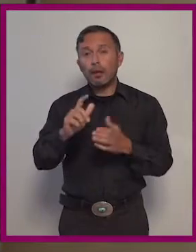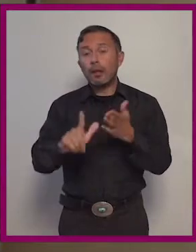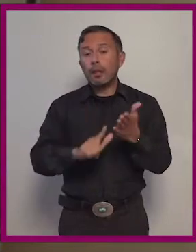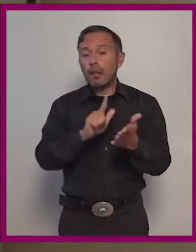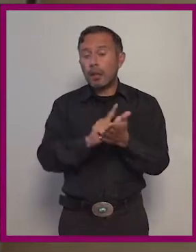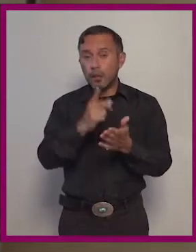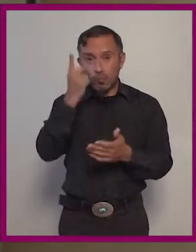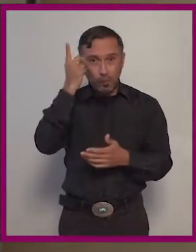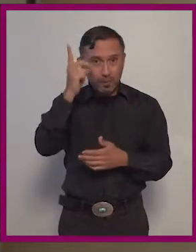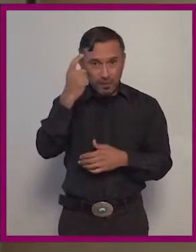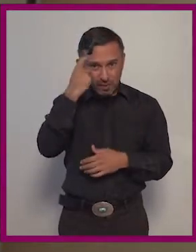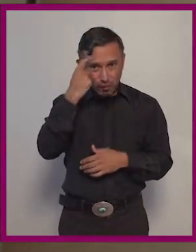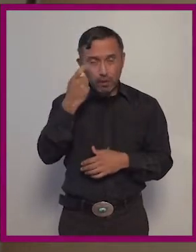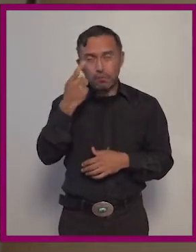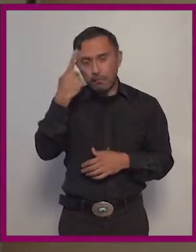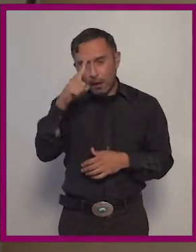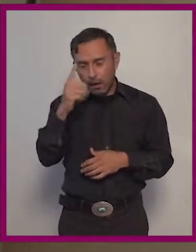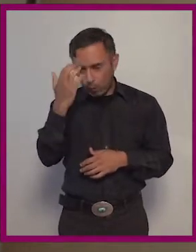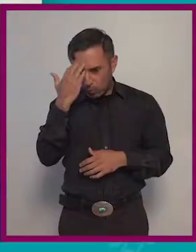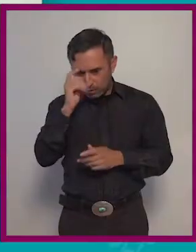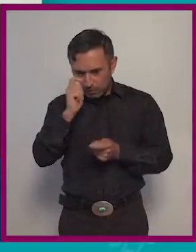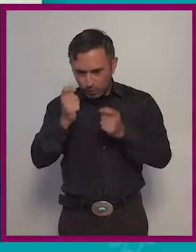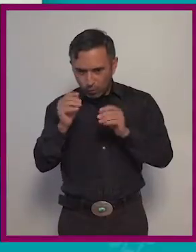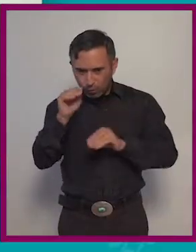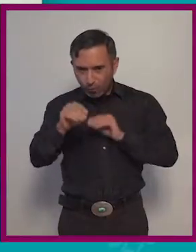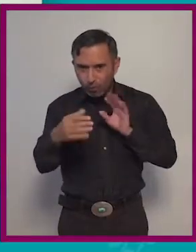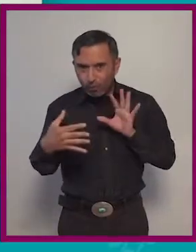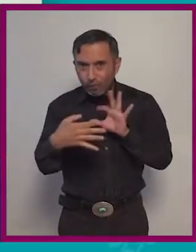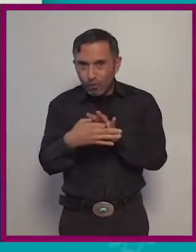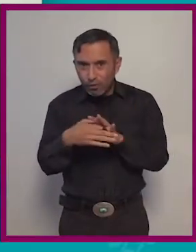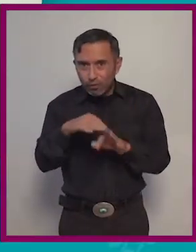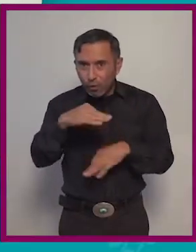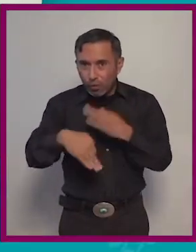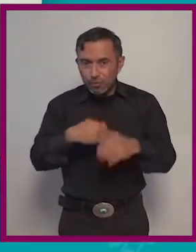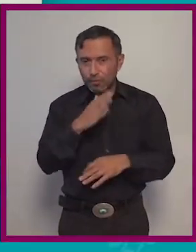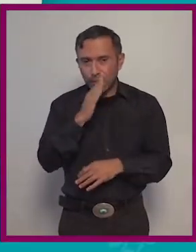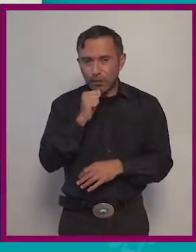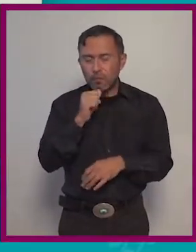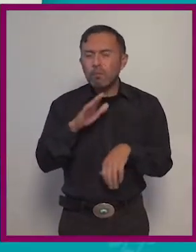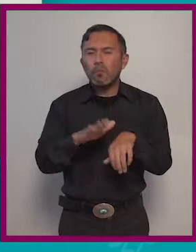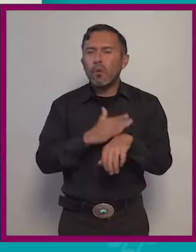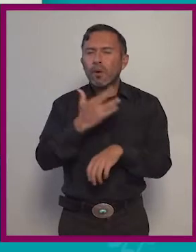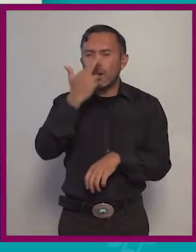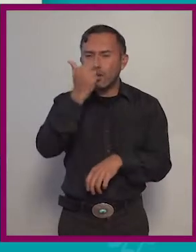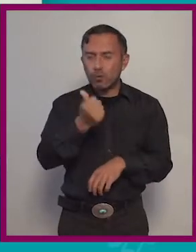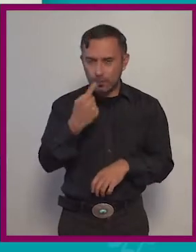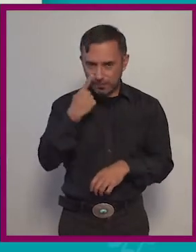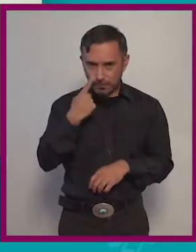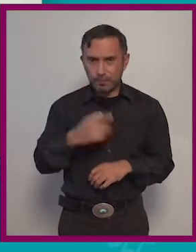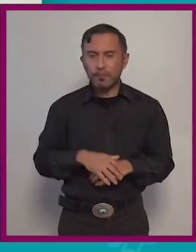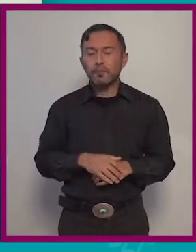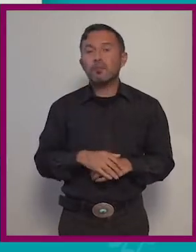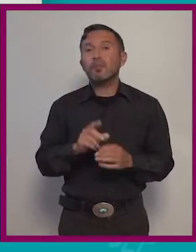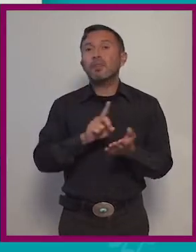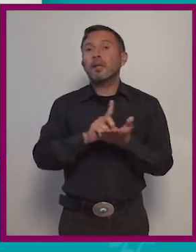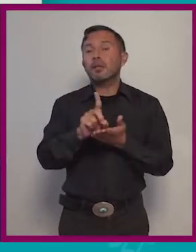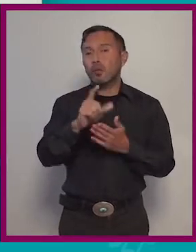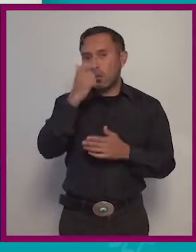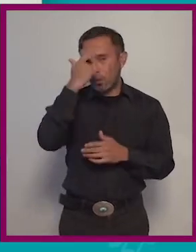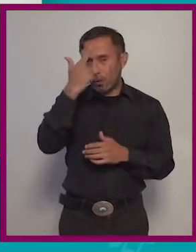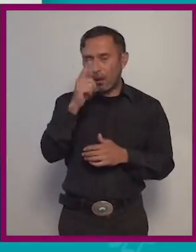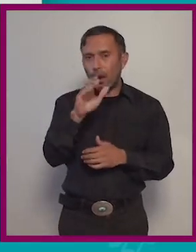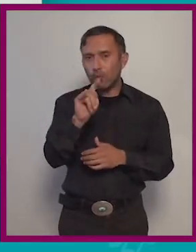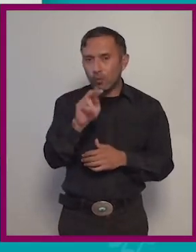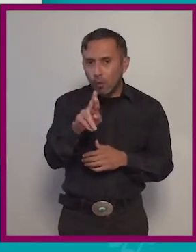aplicables a estos conocimientos. ¿Y por qué razón? Si tú te fijas, generalmente un derecho de autor, una patente,